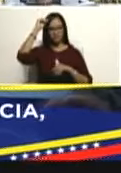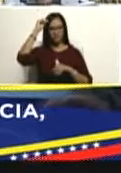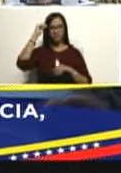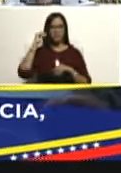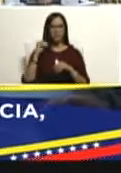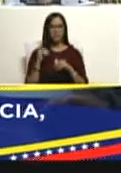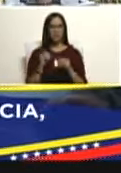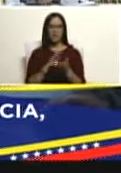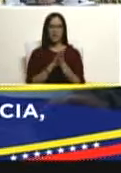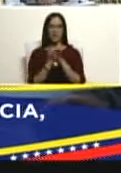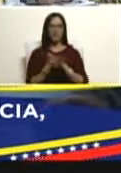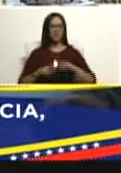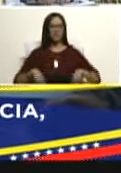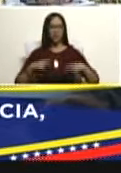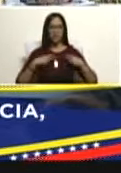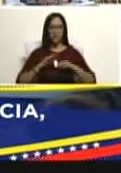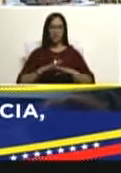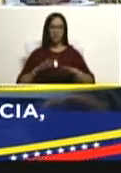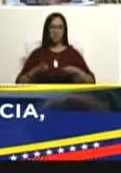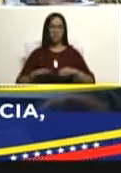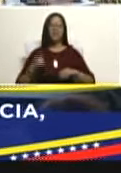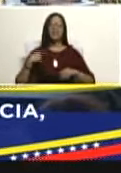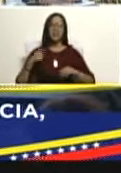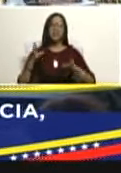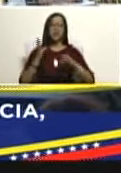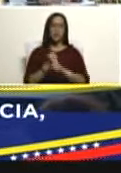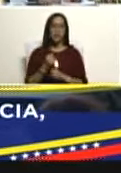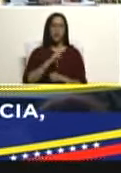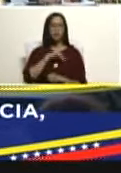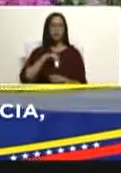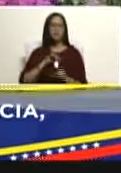vida. Tenemos que creer en nosotros